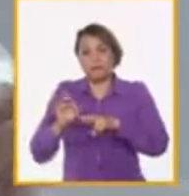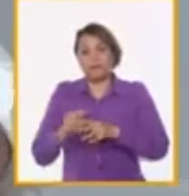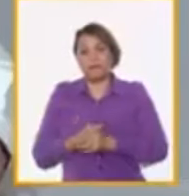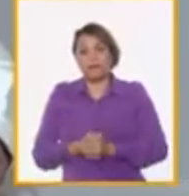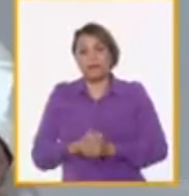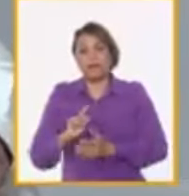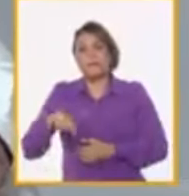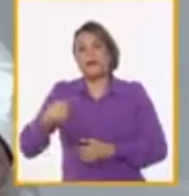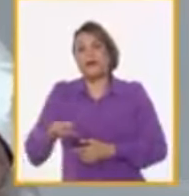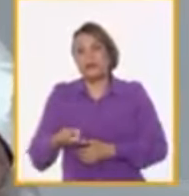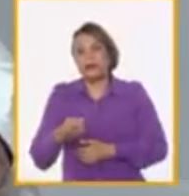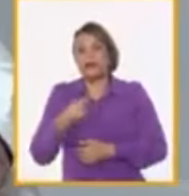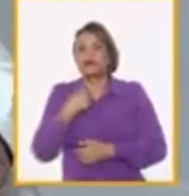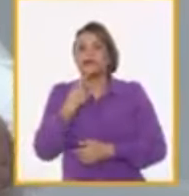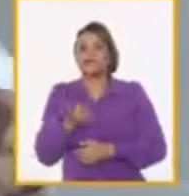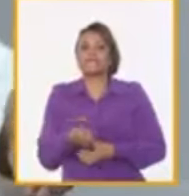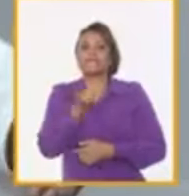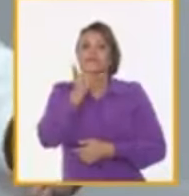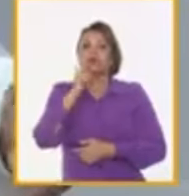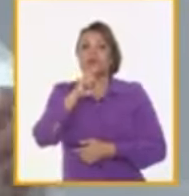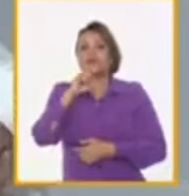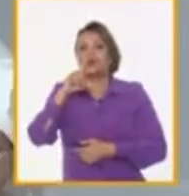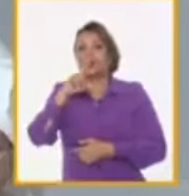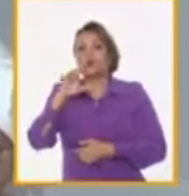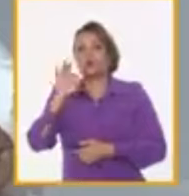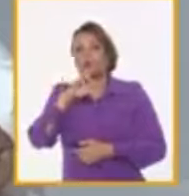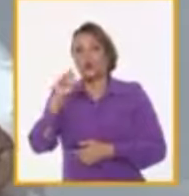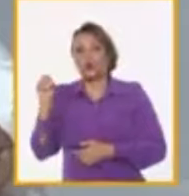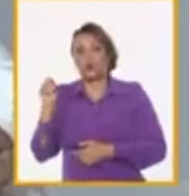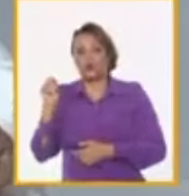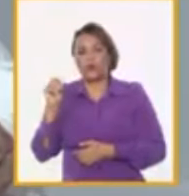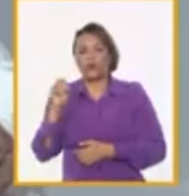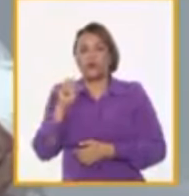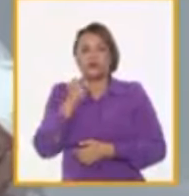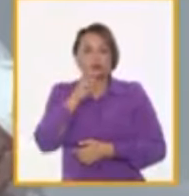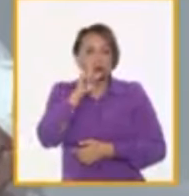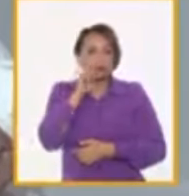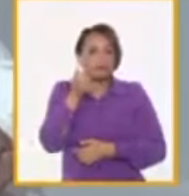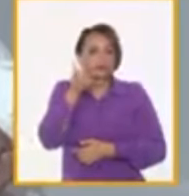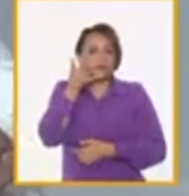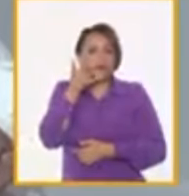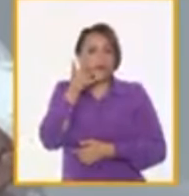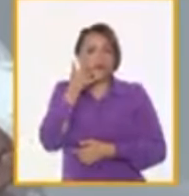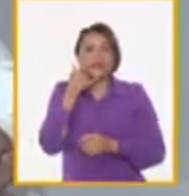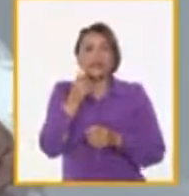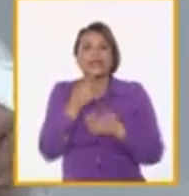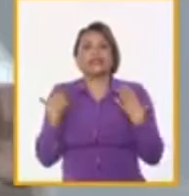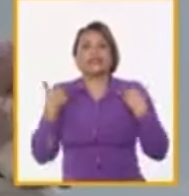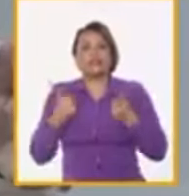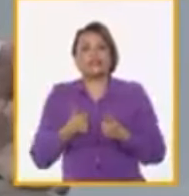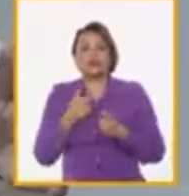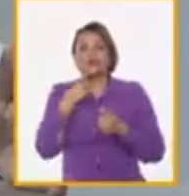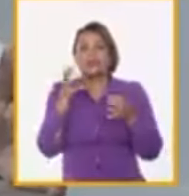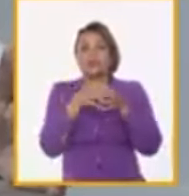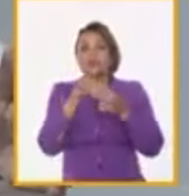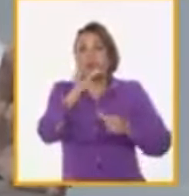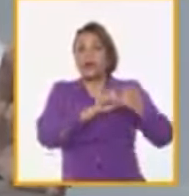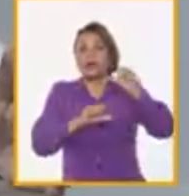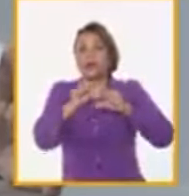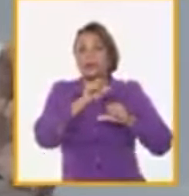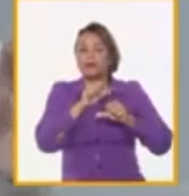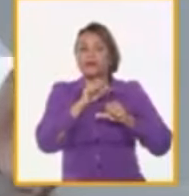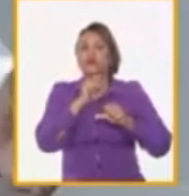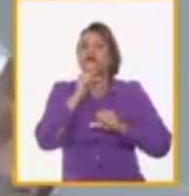para mañana teníamos una dificultad con el cloro. Bueno, ahora acabamos de hablar con el director del grupo de la química y vienen moviéndose dos